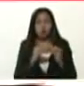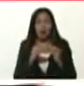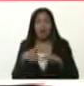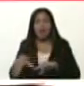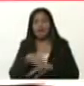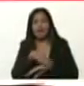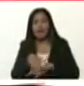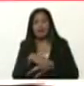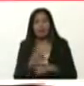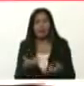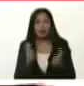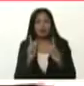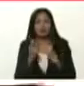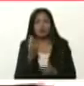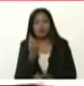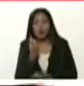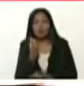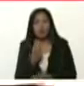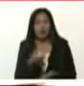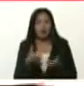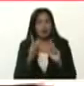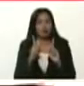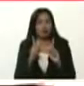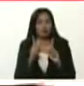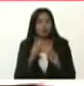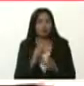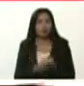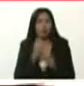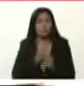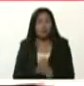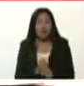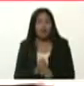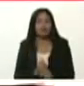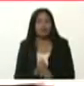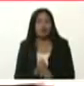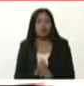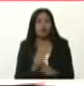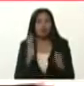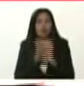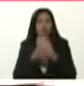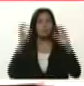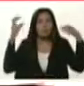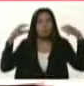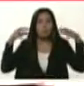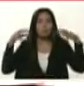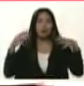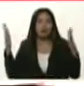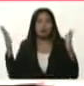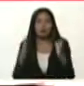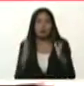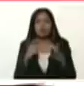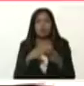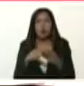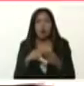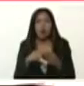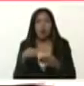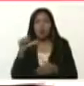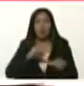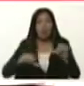todo el asfalto que hace falta. Ya ustedes saben qué hacer, que les llegue el asfalto y el aceitico y todo